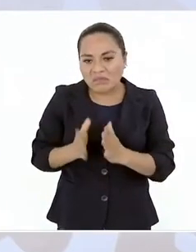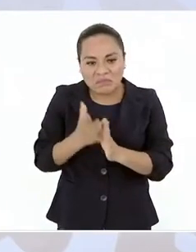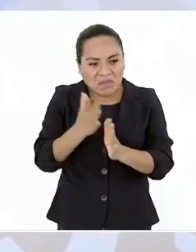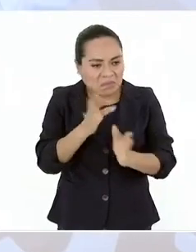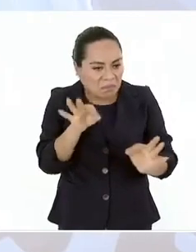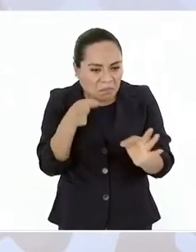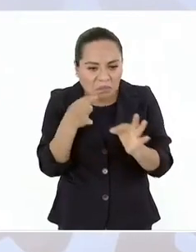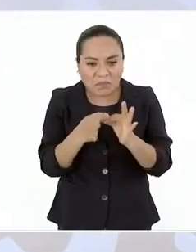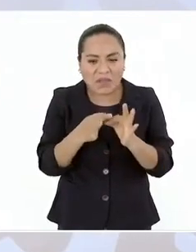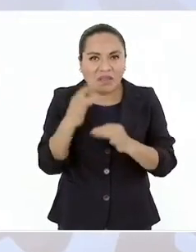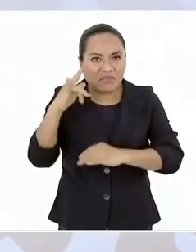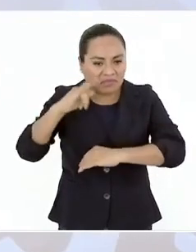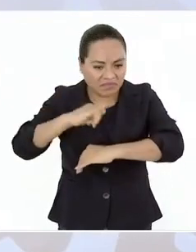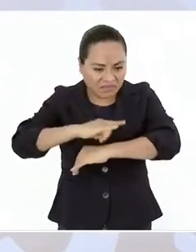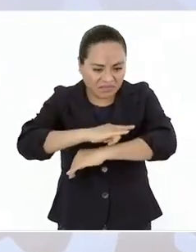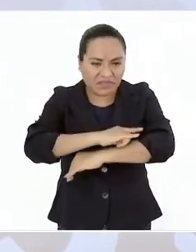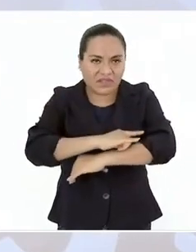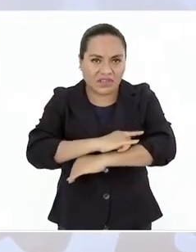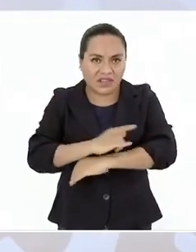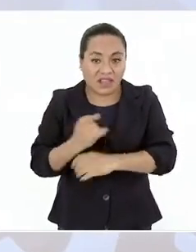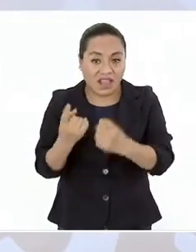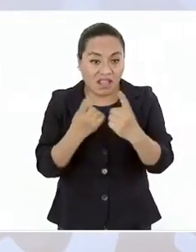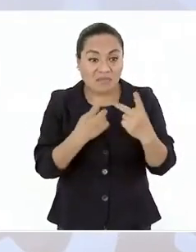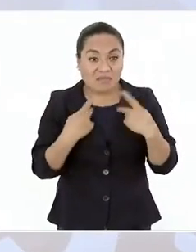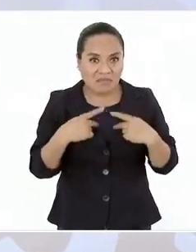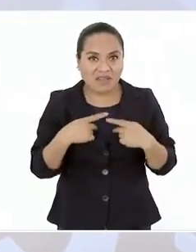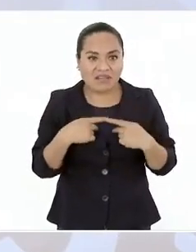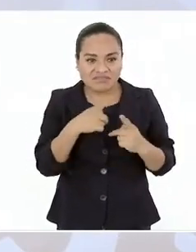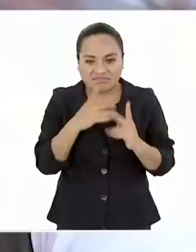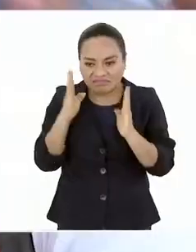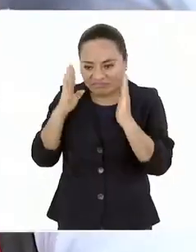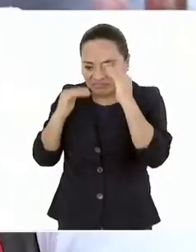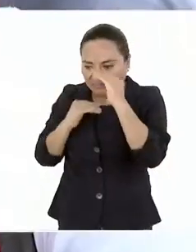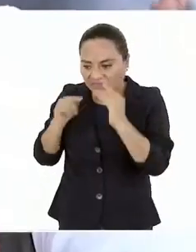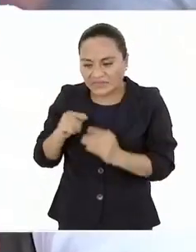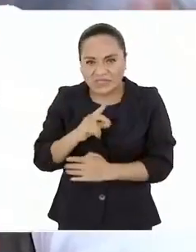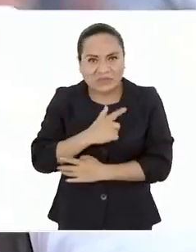ya funcionando, aunque no les gusta a los conservadores.